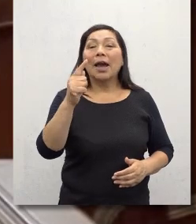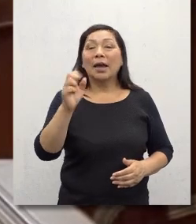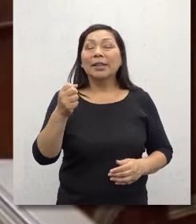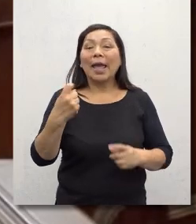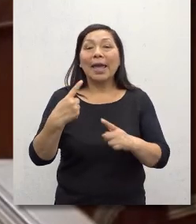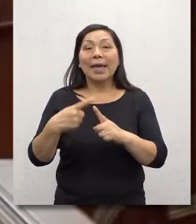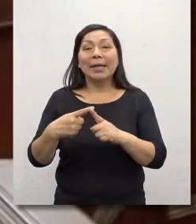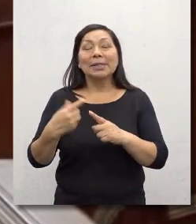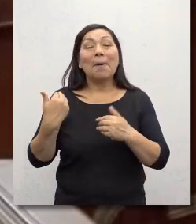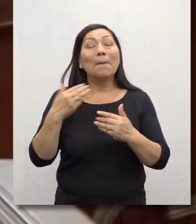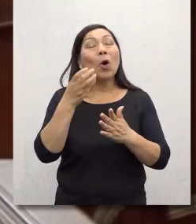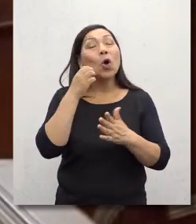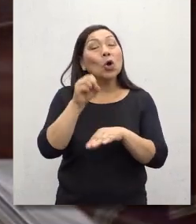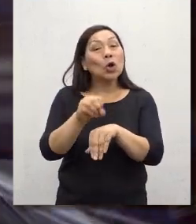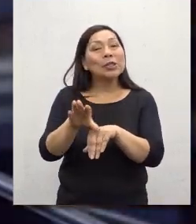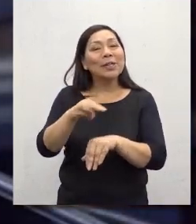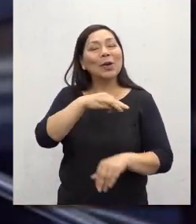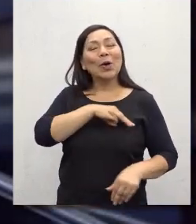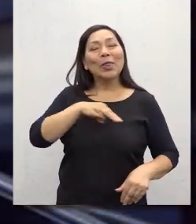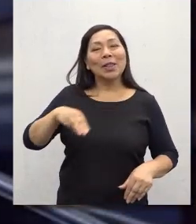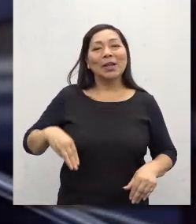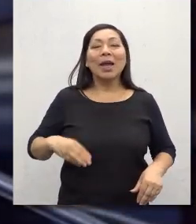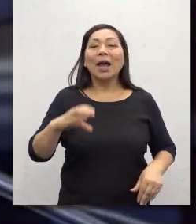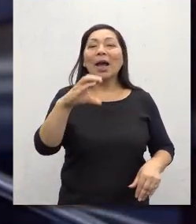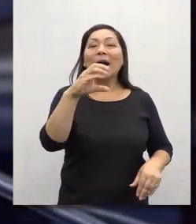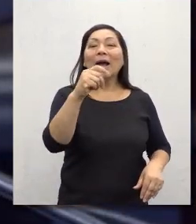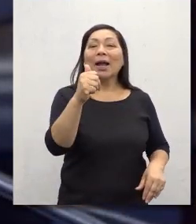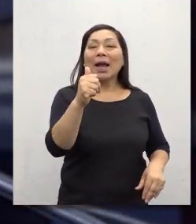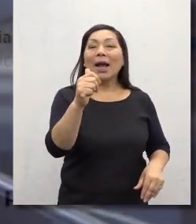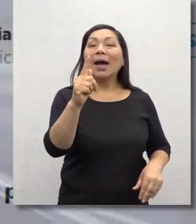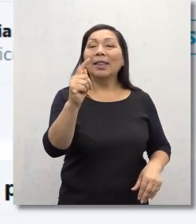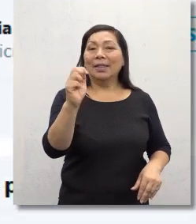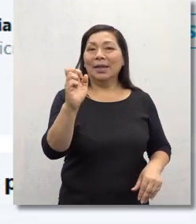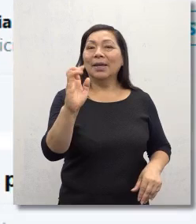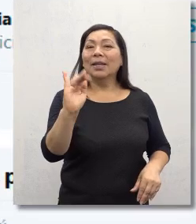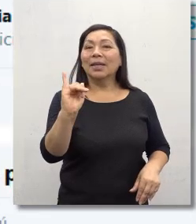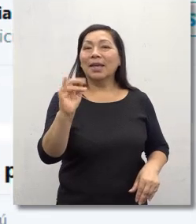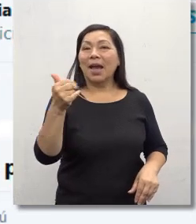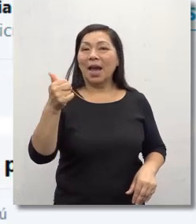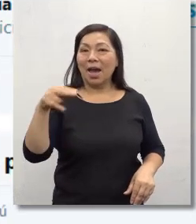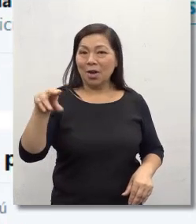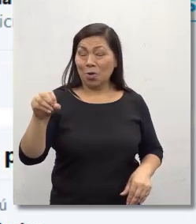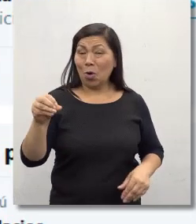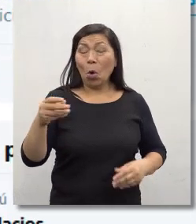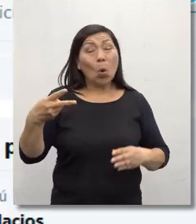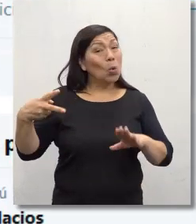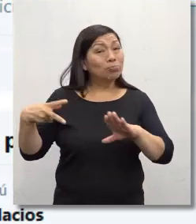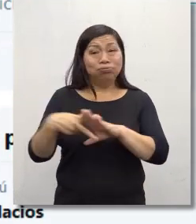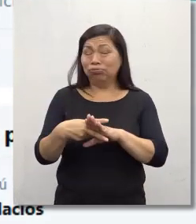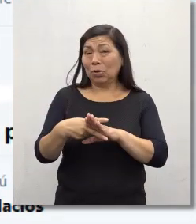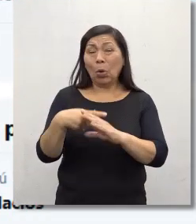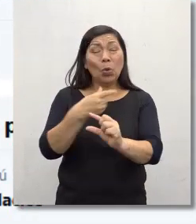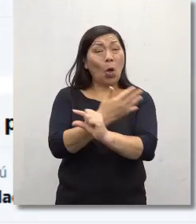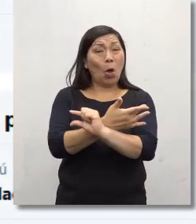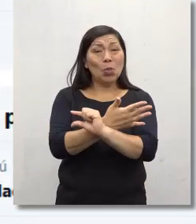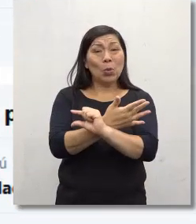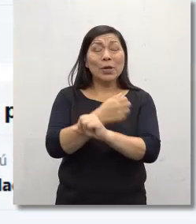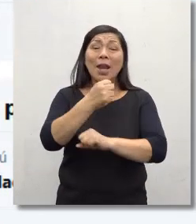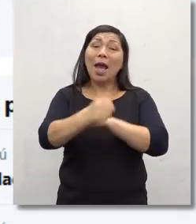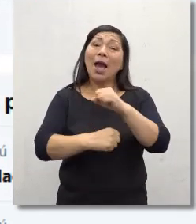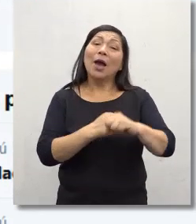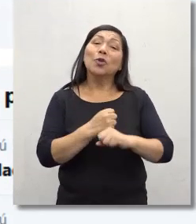el expresidente del Consejo de Ministros, Pedro Cateriano Bellido, debido a que lo bloqueó en su cuenta de Twitter en el